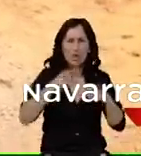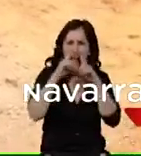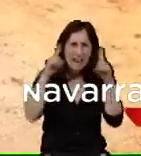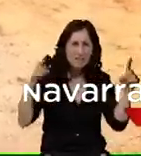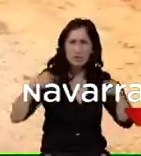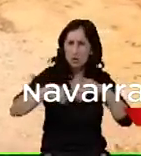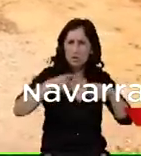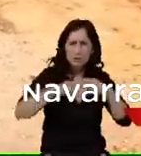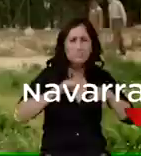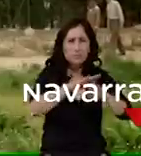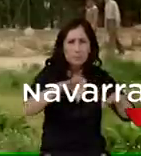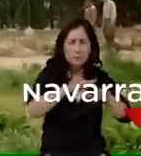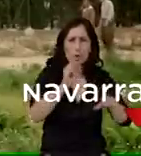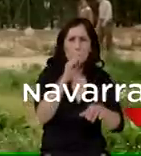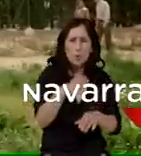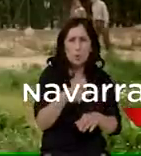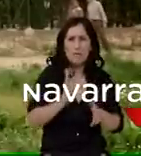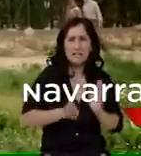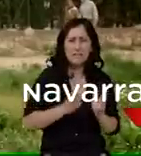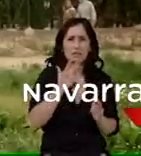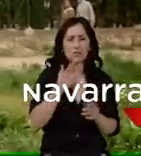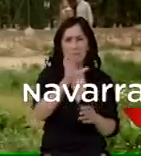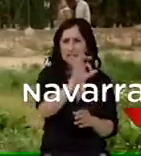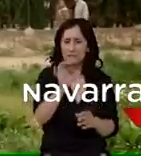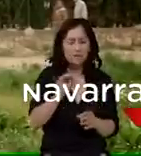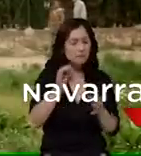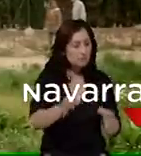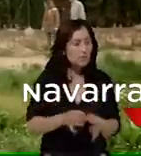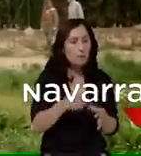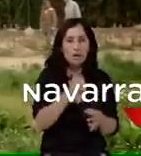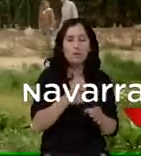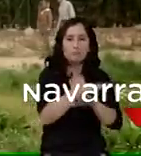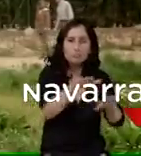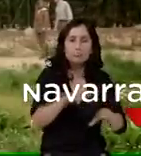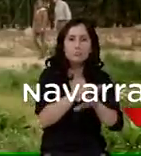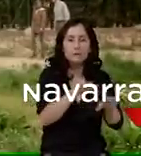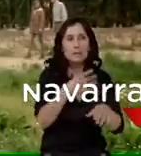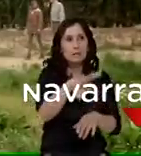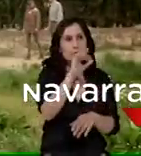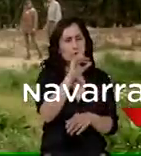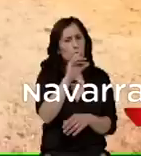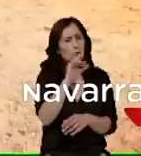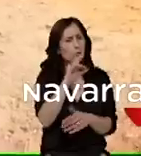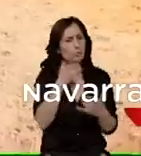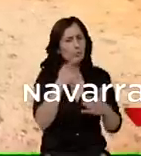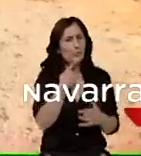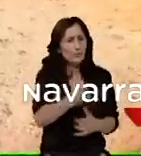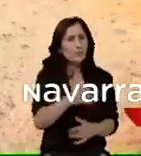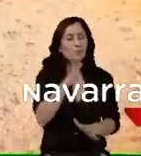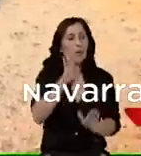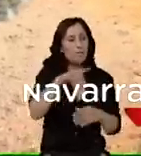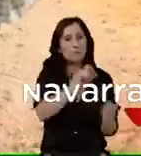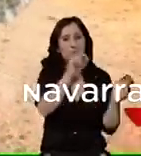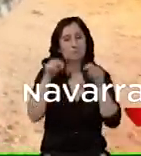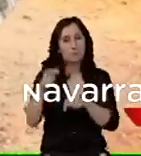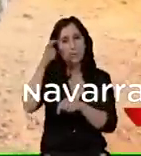en La Concha, en el Club Atlético San Sebastián y la decisión fue un poco dura pero al final me vine para Cabanillas